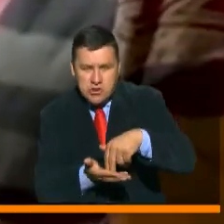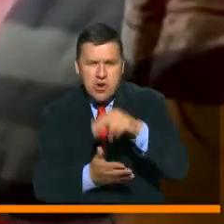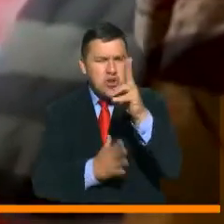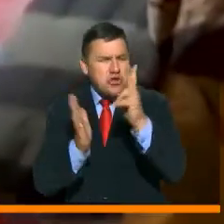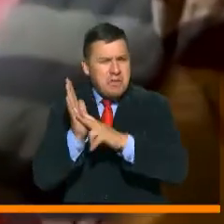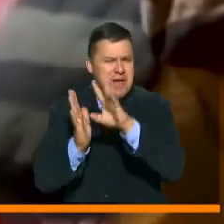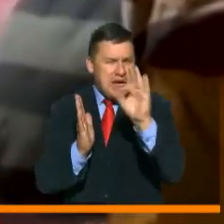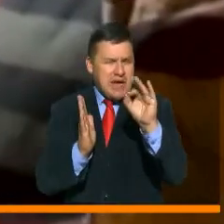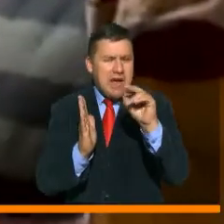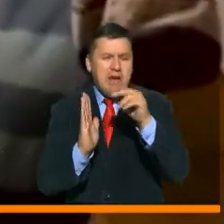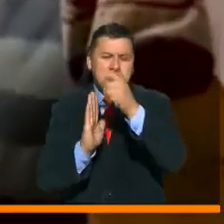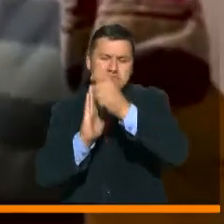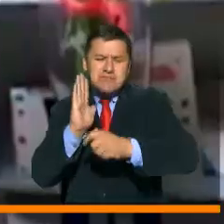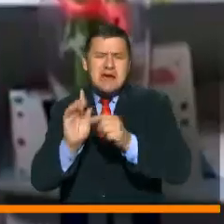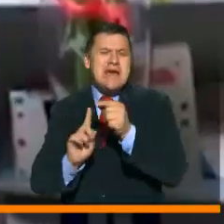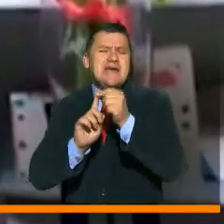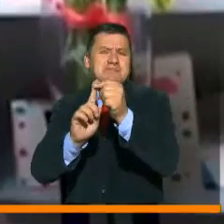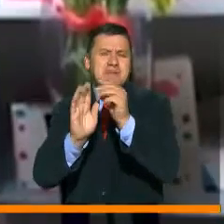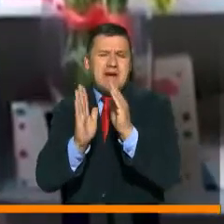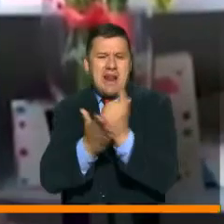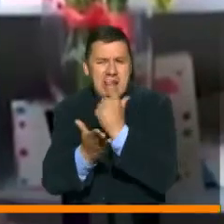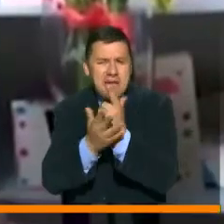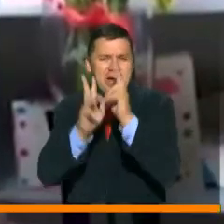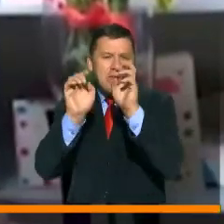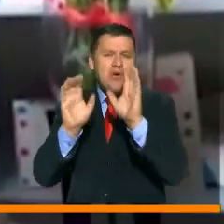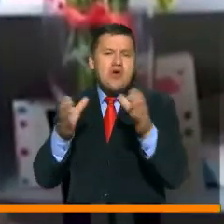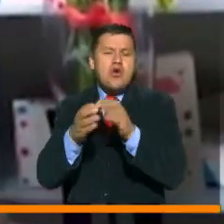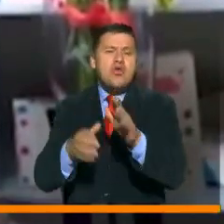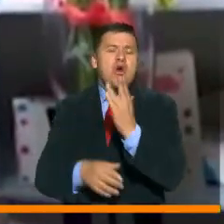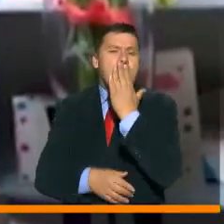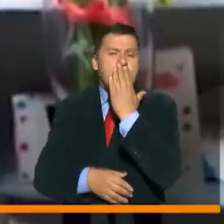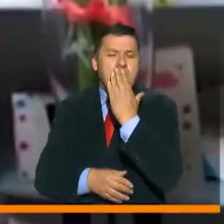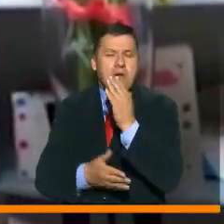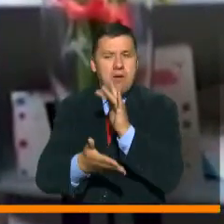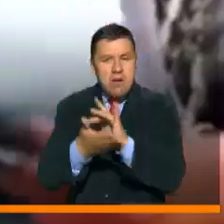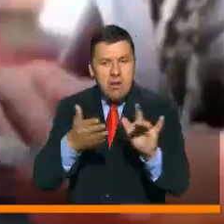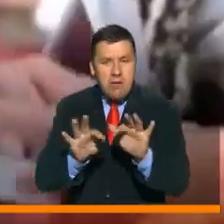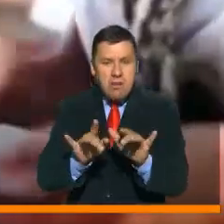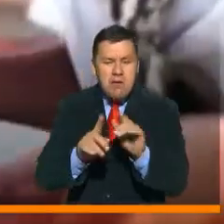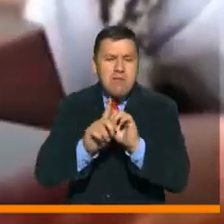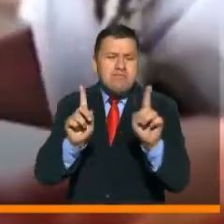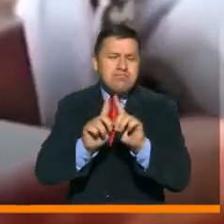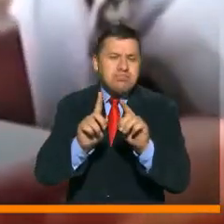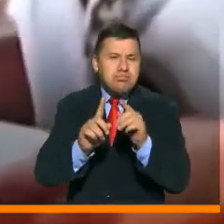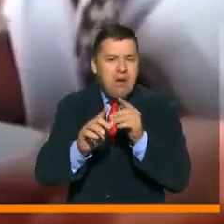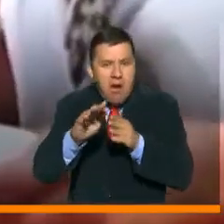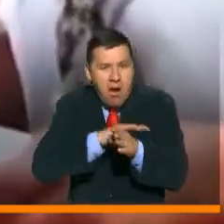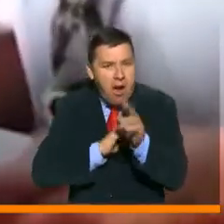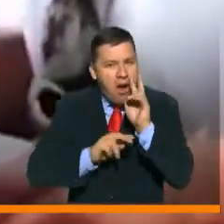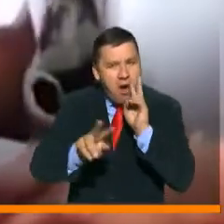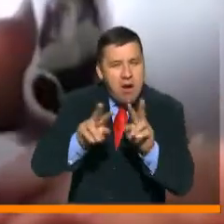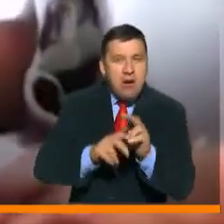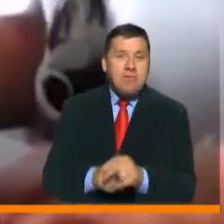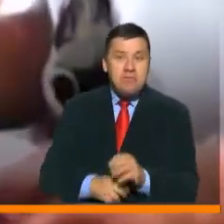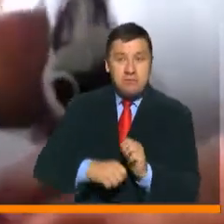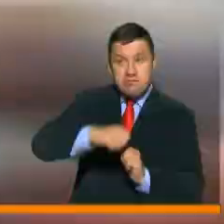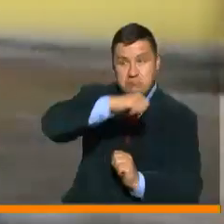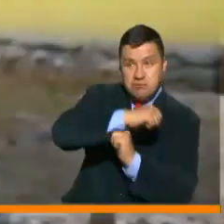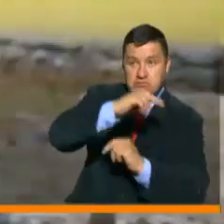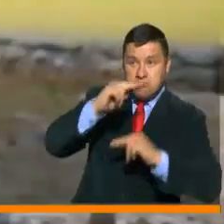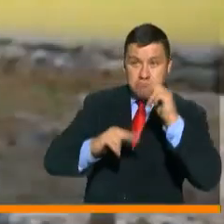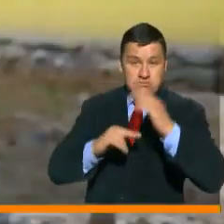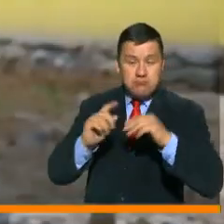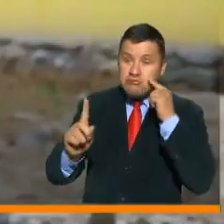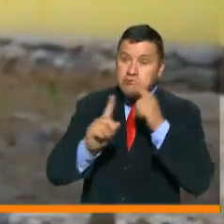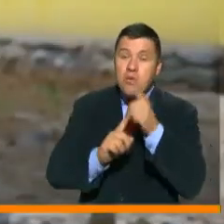entre ellos libros especializados en temas indígenas y libros digitales para diversos públicos esta es la estructura beneficia de manera